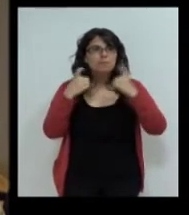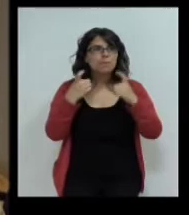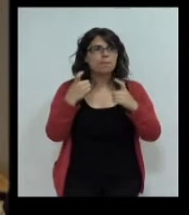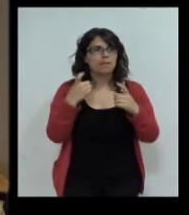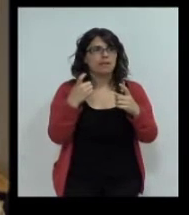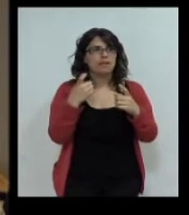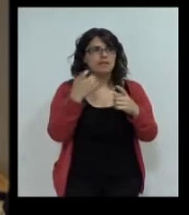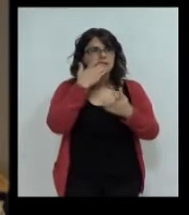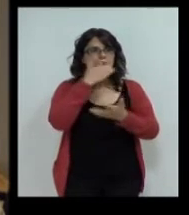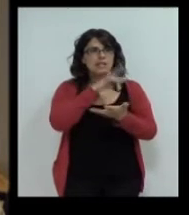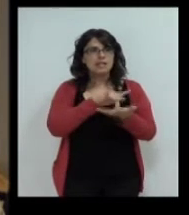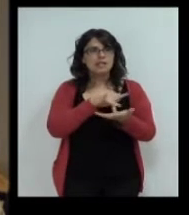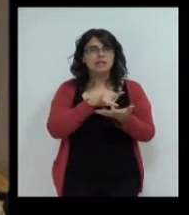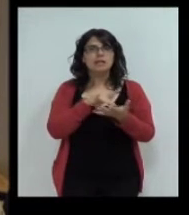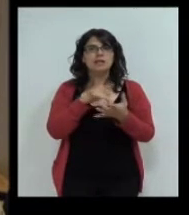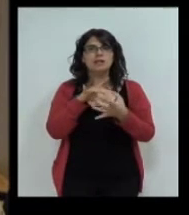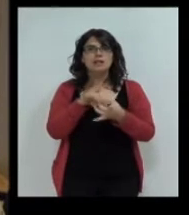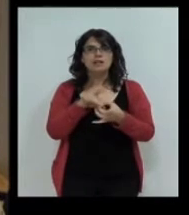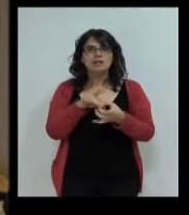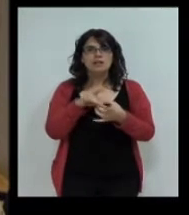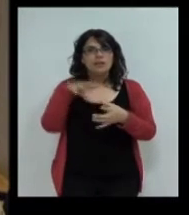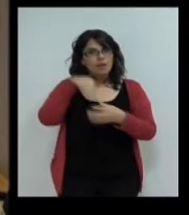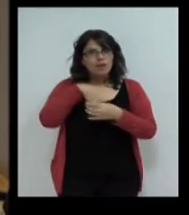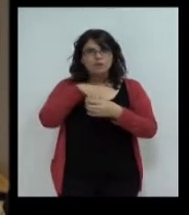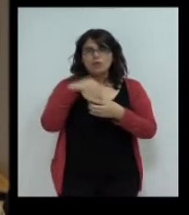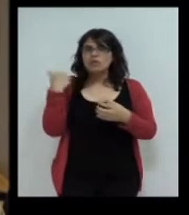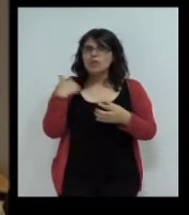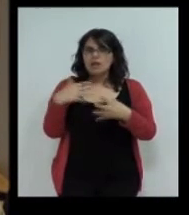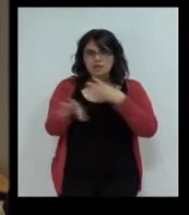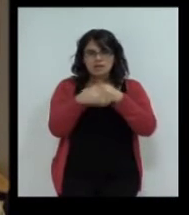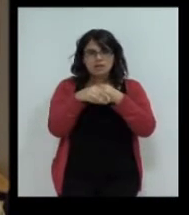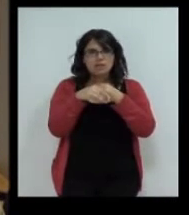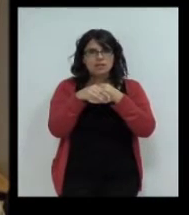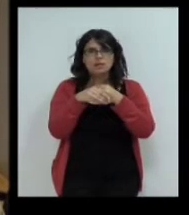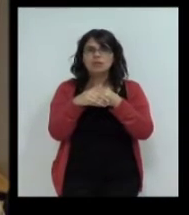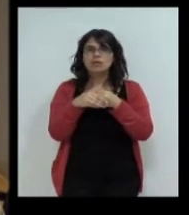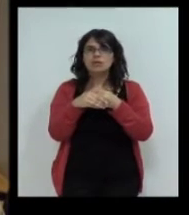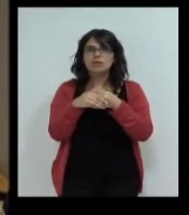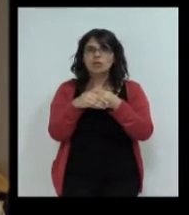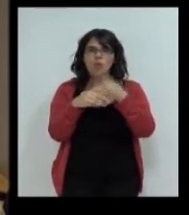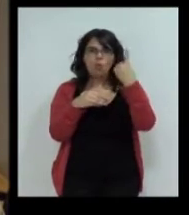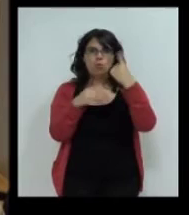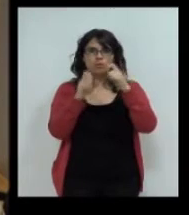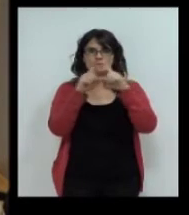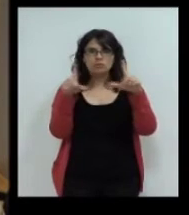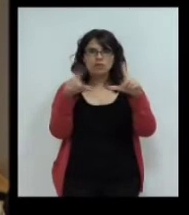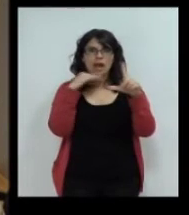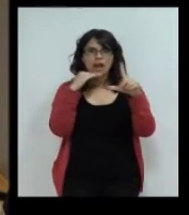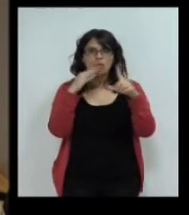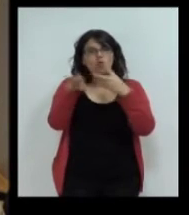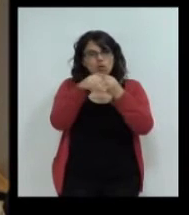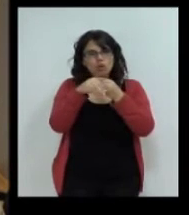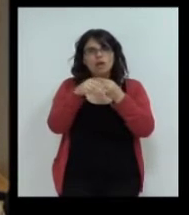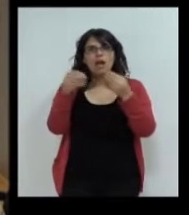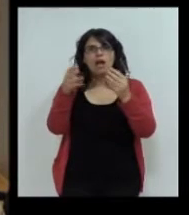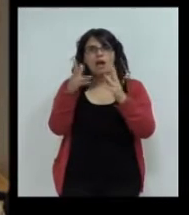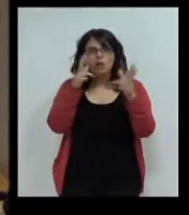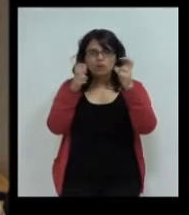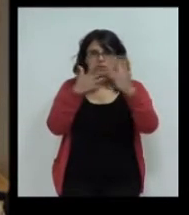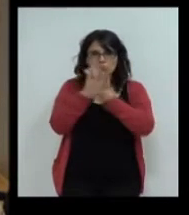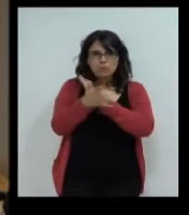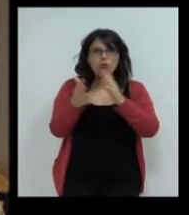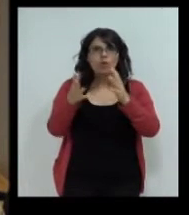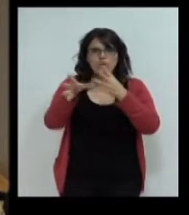cuando viaje ya con todos esos archivos que le acompañan de audiodescripción, de subtitulación, junto con